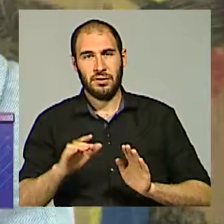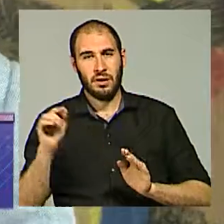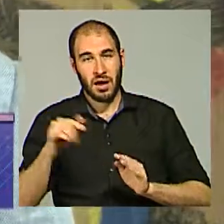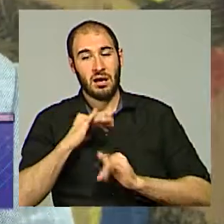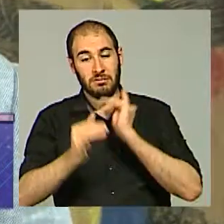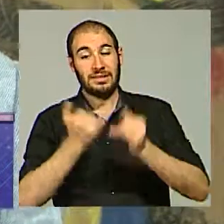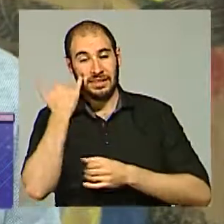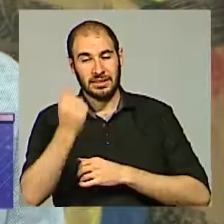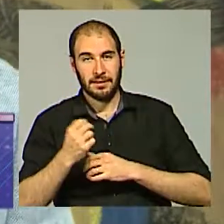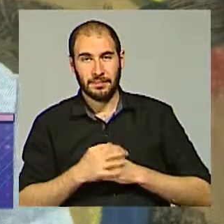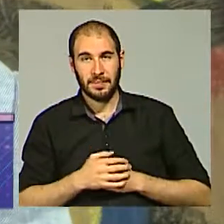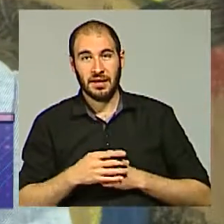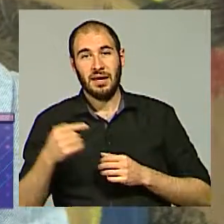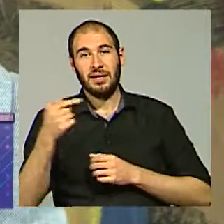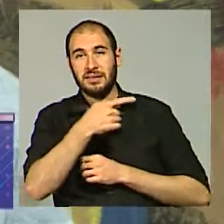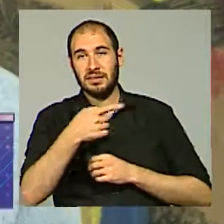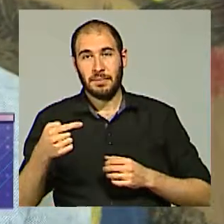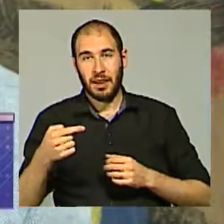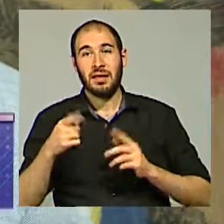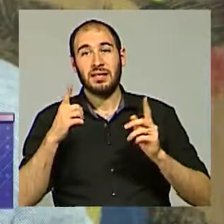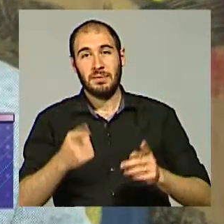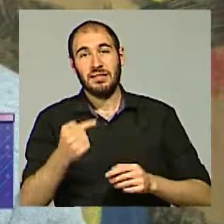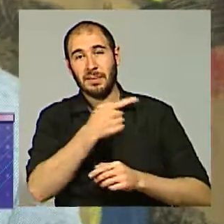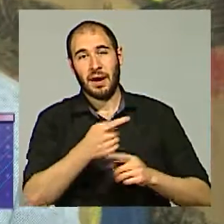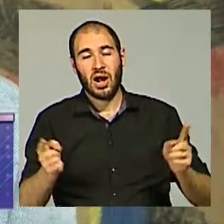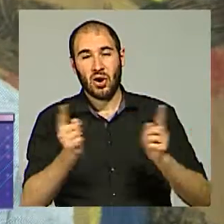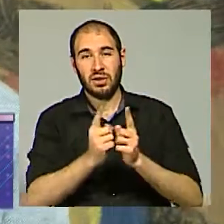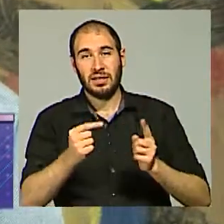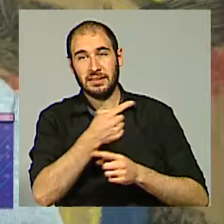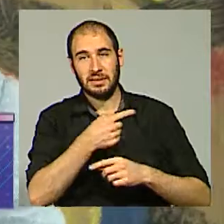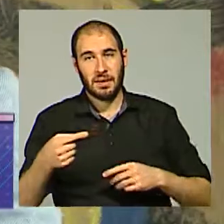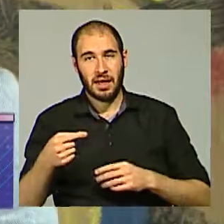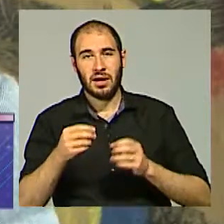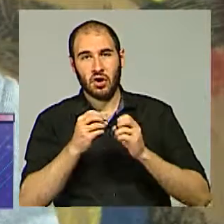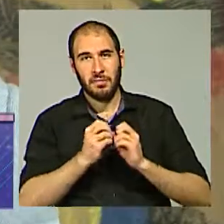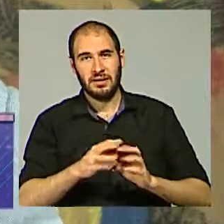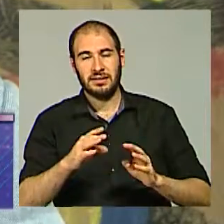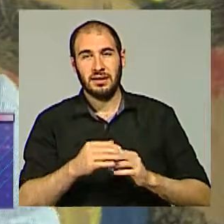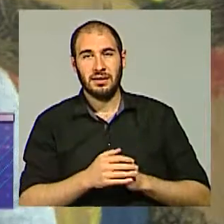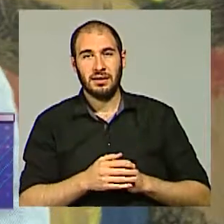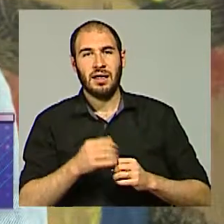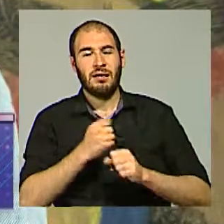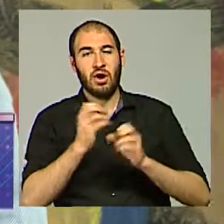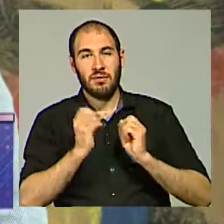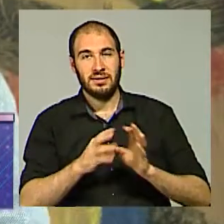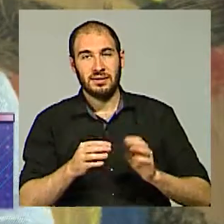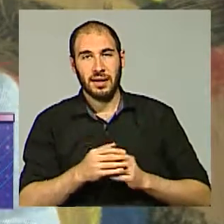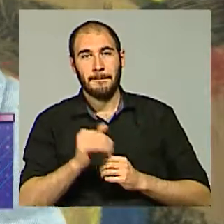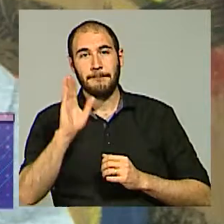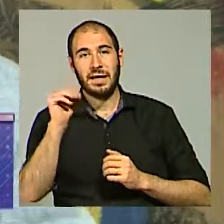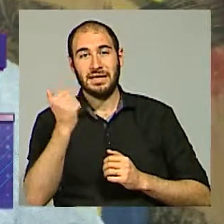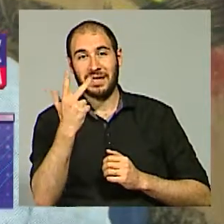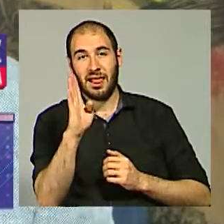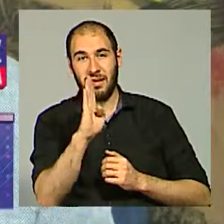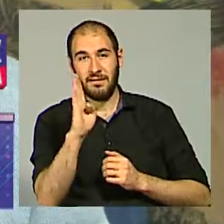planteado en la semana que también en una semana corta la semana que comenzaría la actividad el martes